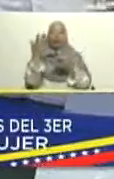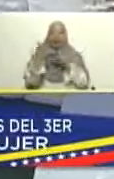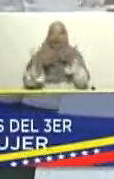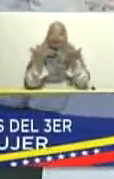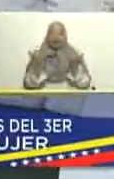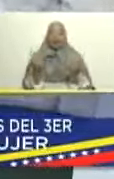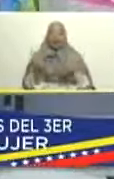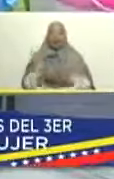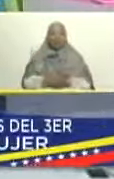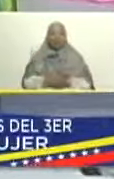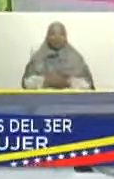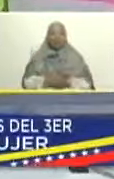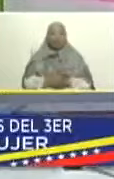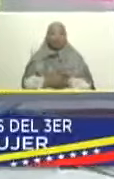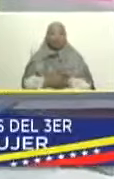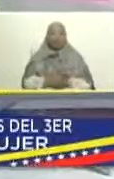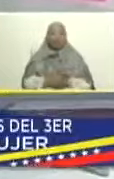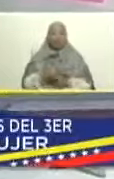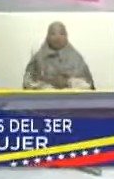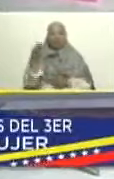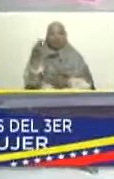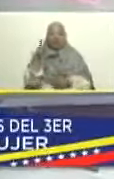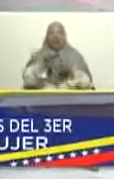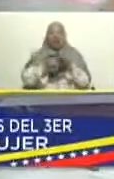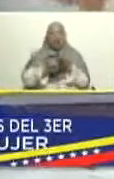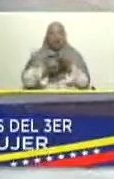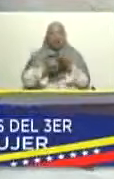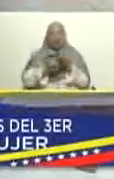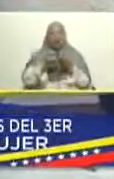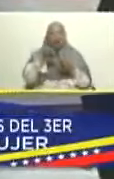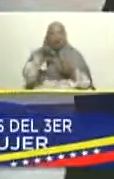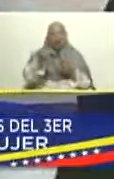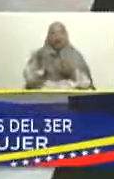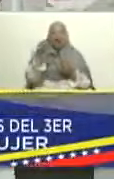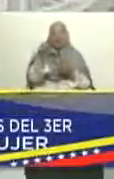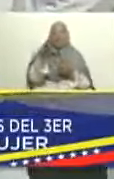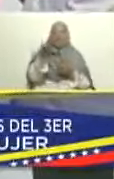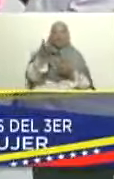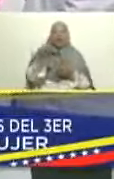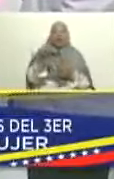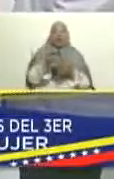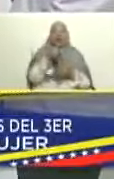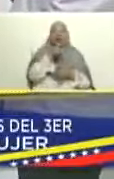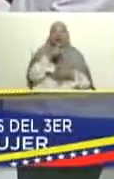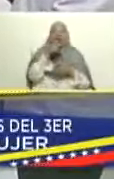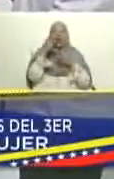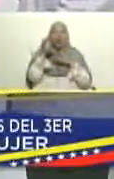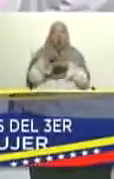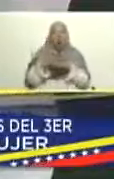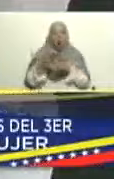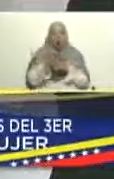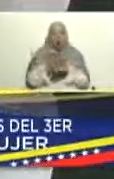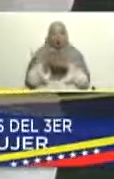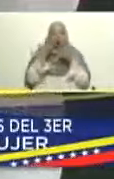Este vestido se le realizó a nuestra primera combatiente, María Gabriela Gil, esposa de nuestro gobernador Primitivo Cedeño. ¿Este es San Francisco de